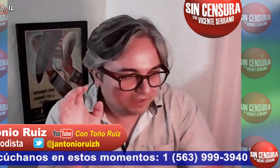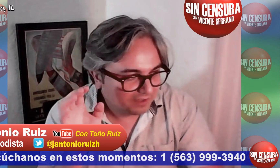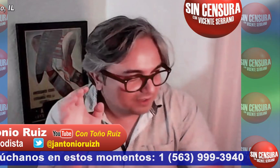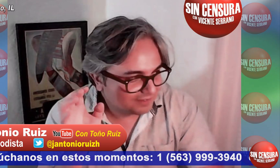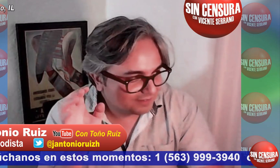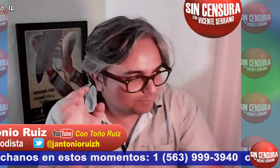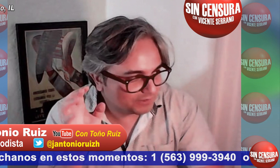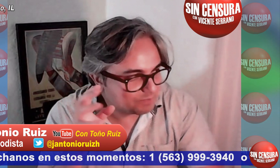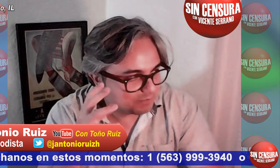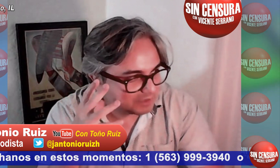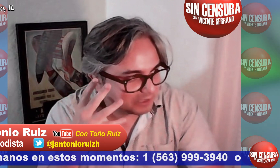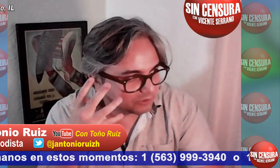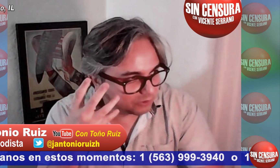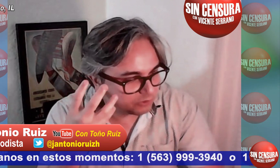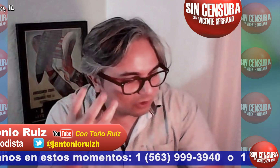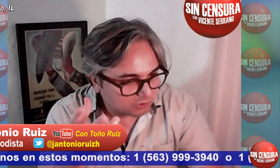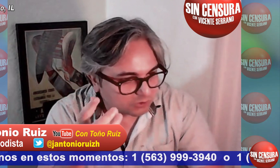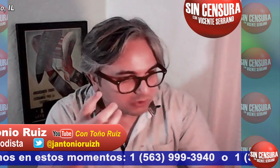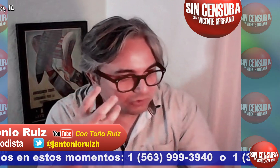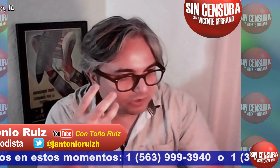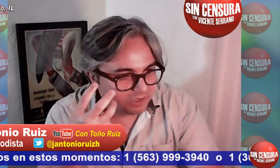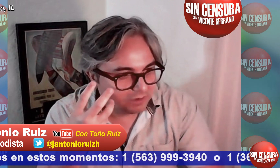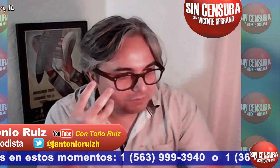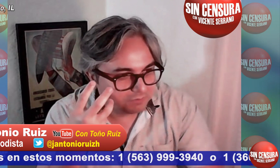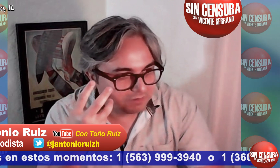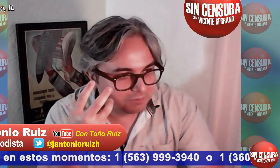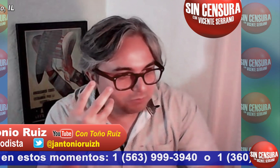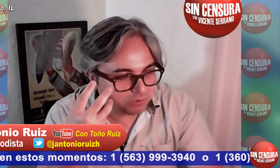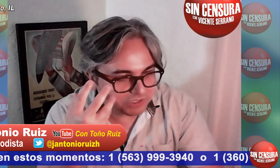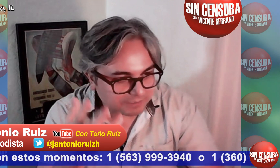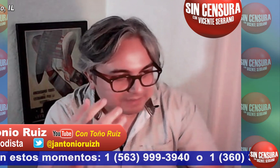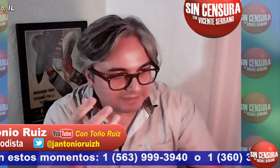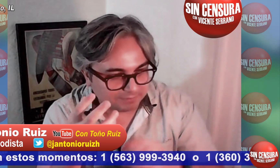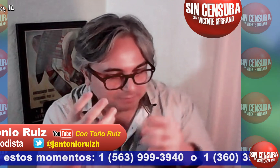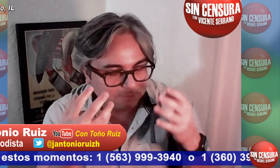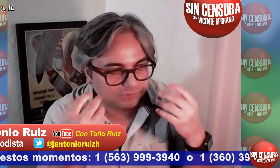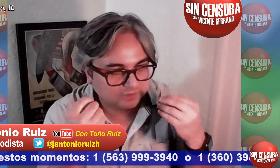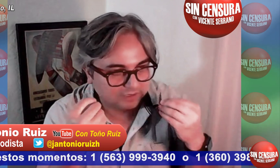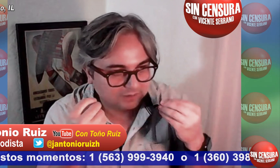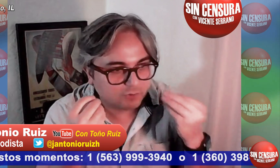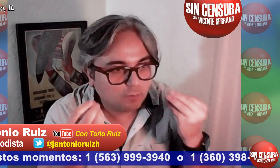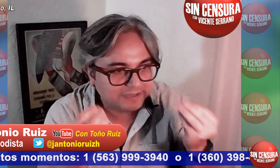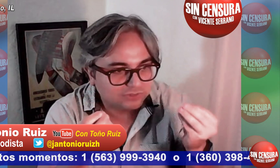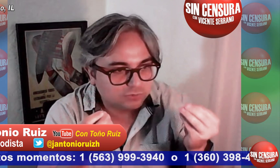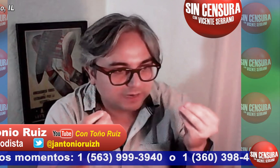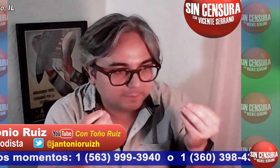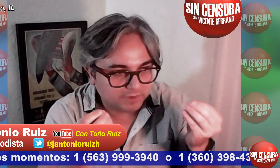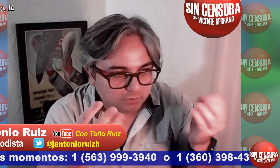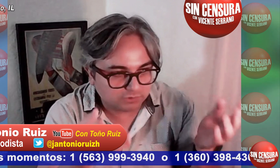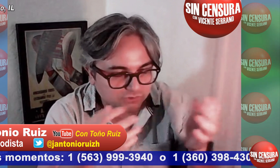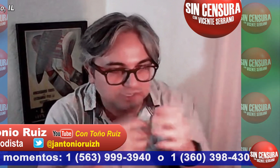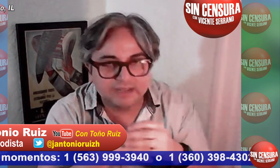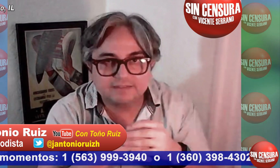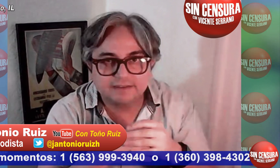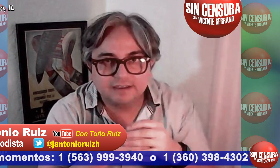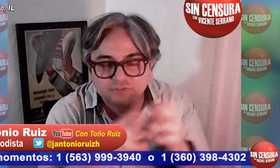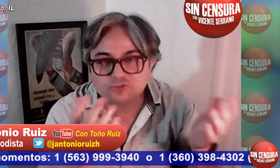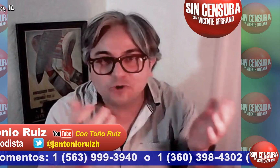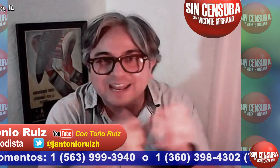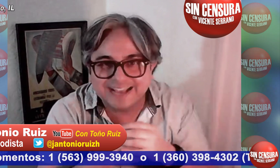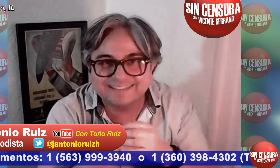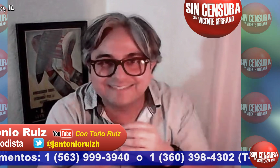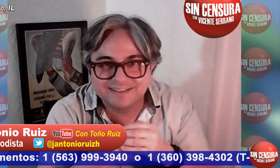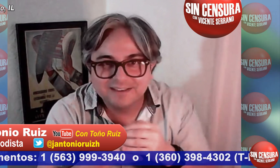esto pues simplemente nos dio a nosotros muchísimas argumentos para poder cuestionar a